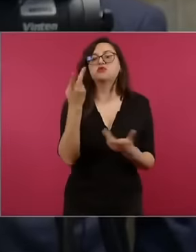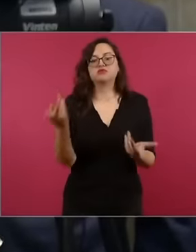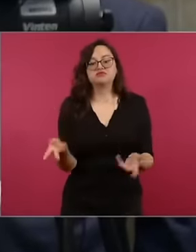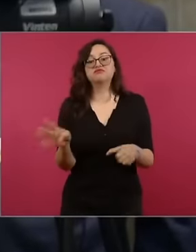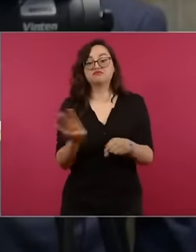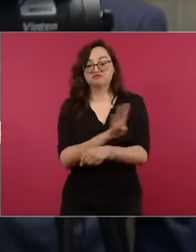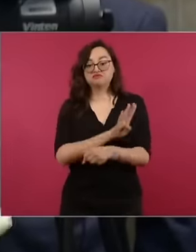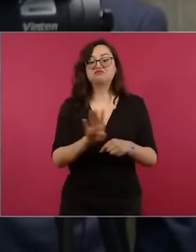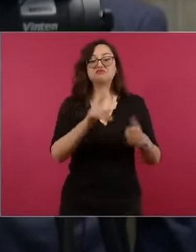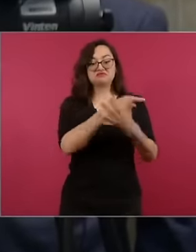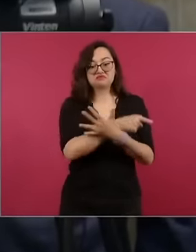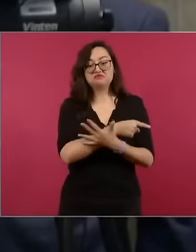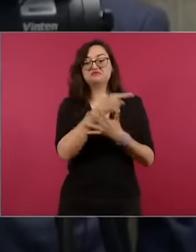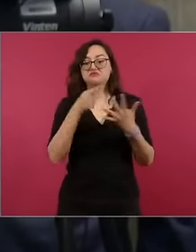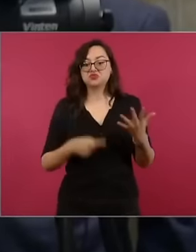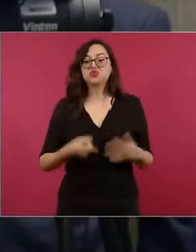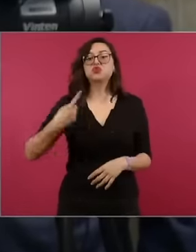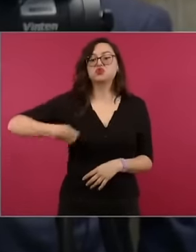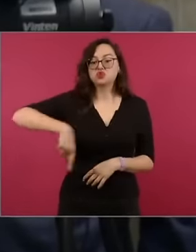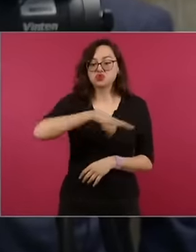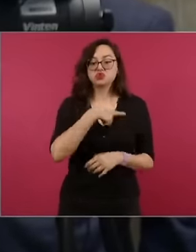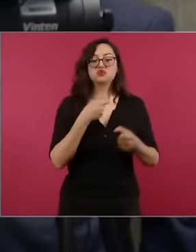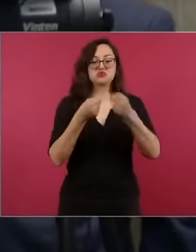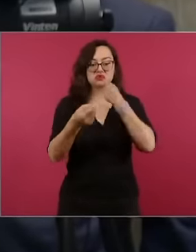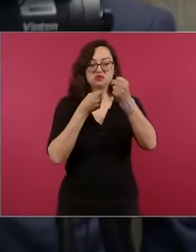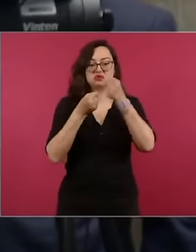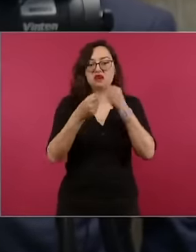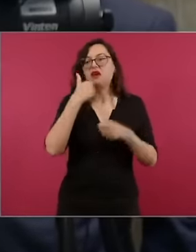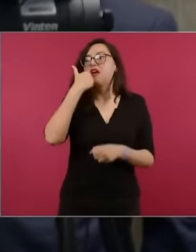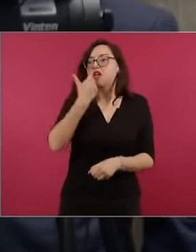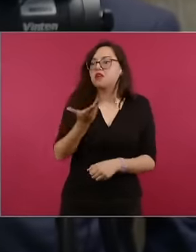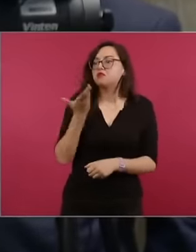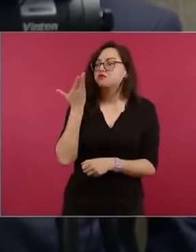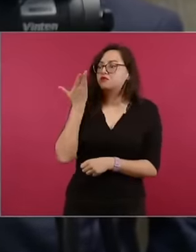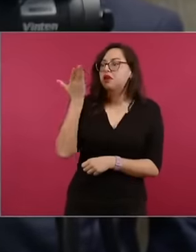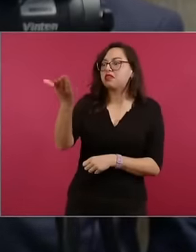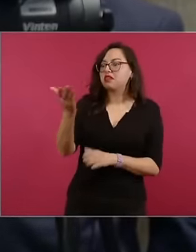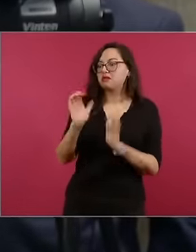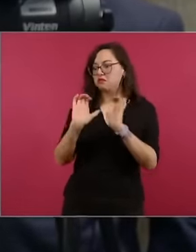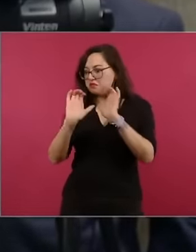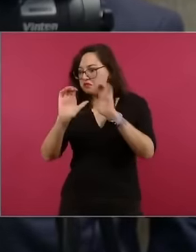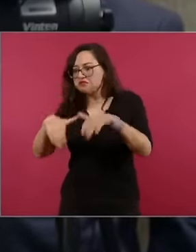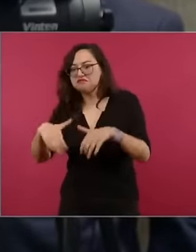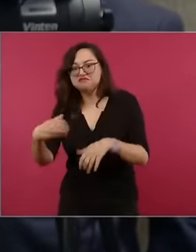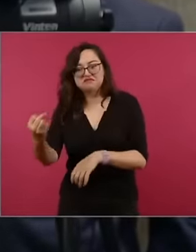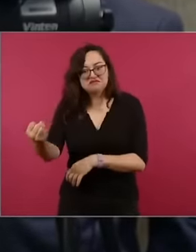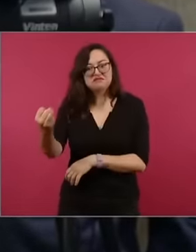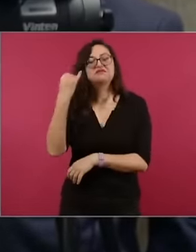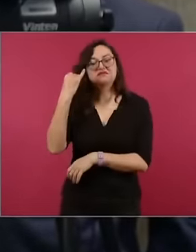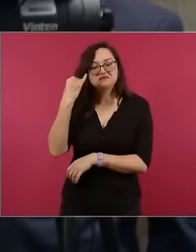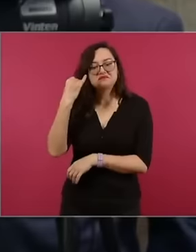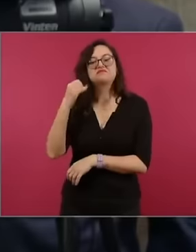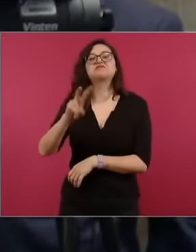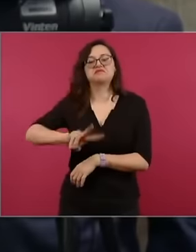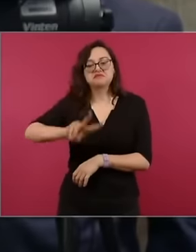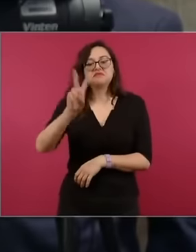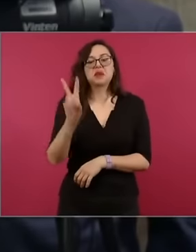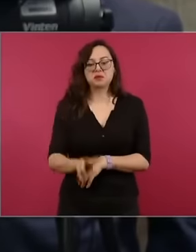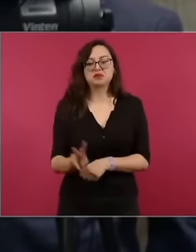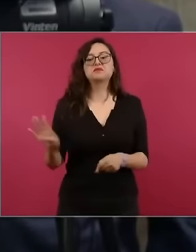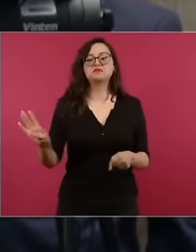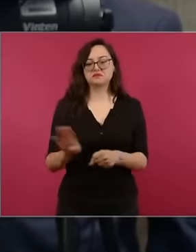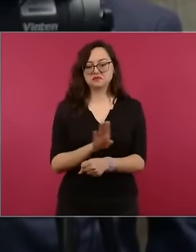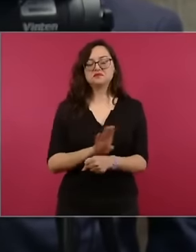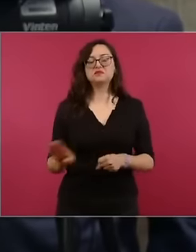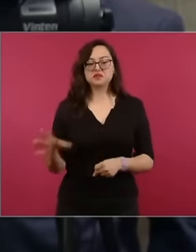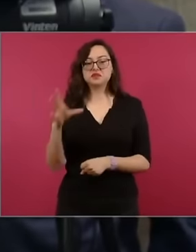se han acercado y sí, quienes han solicitado información al respecto, pues tienen estos beneficios.